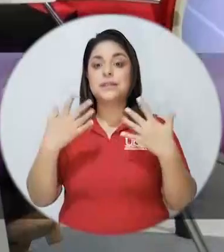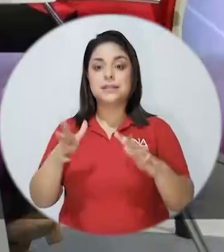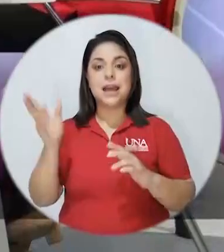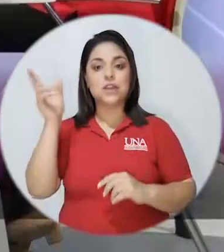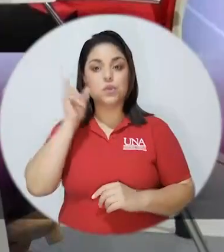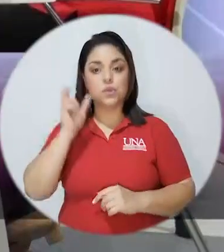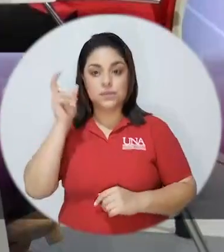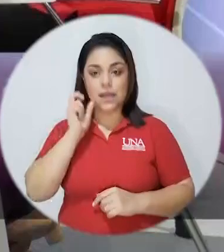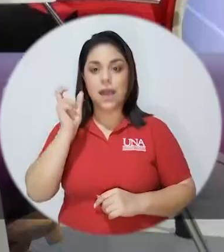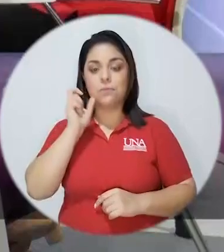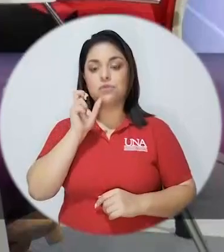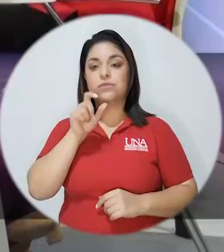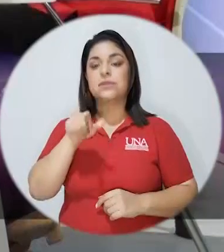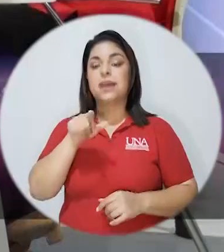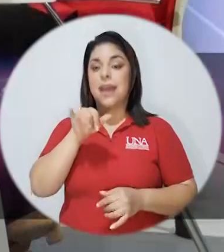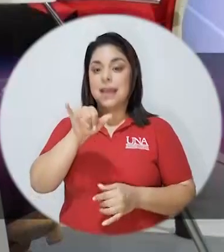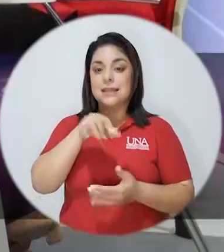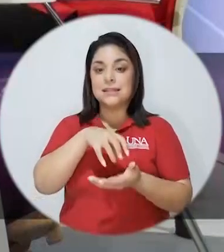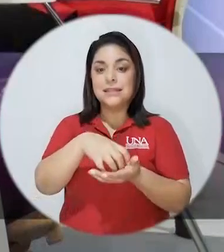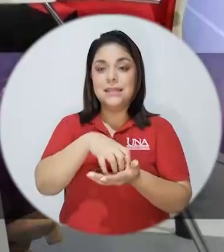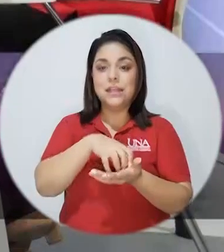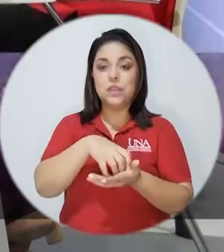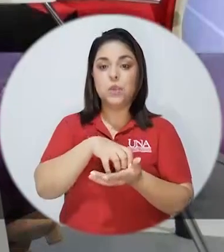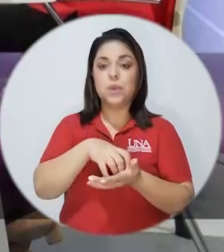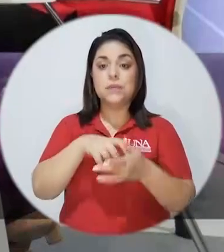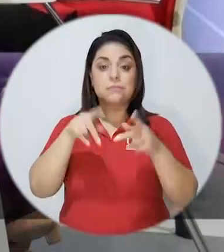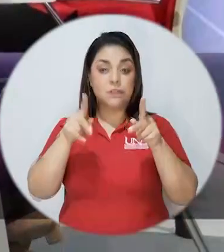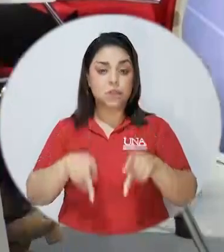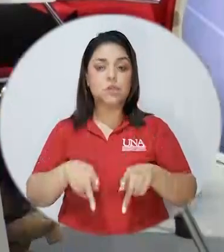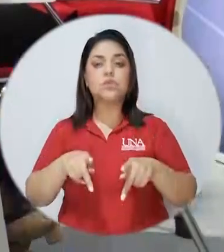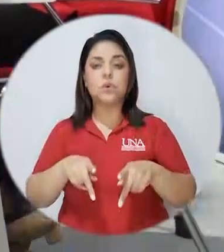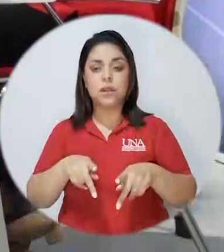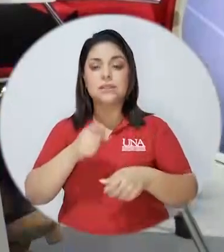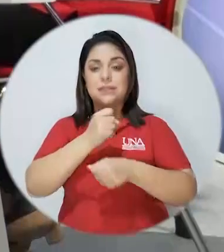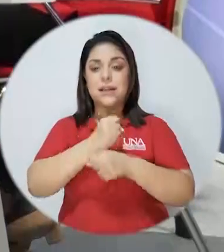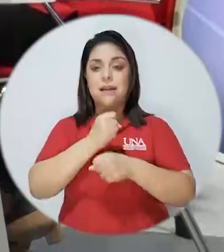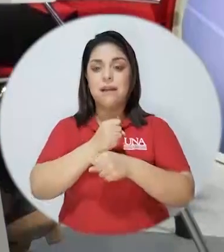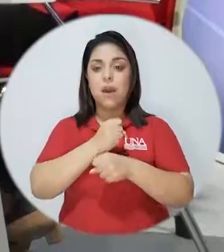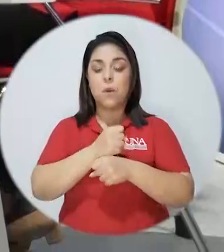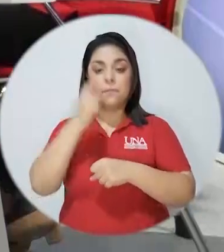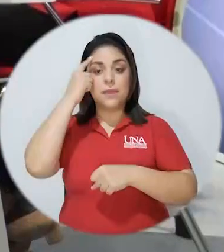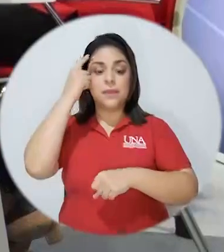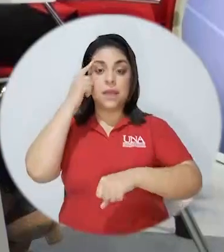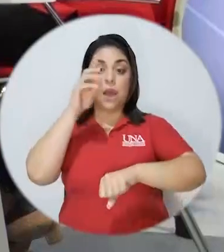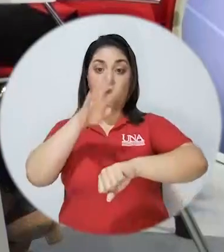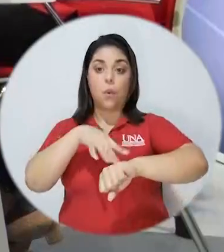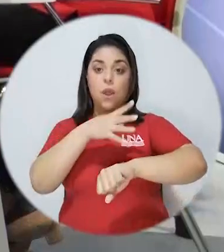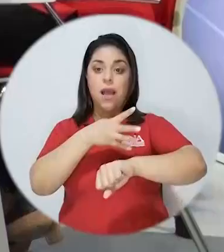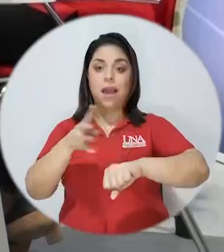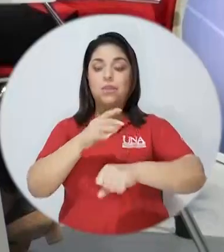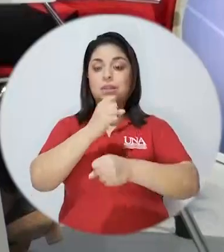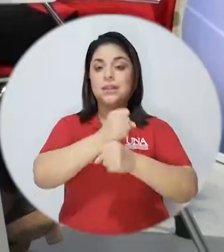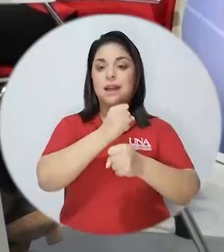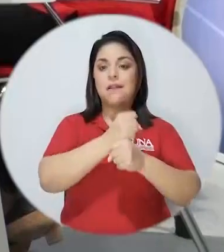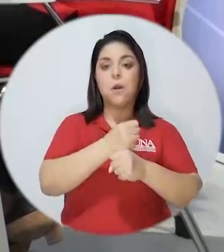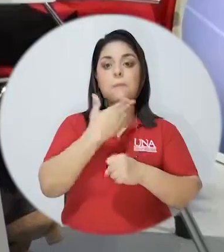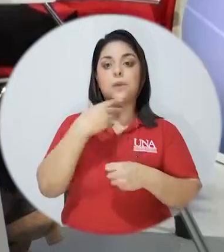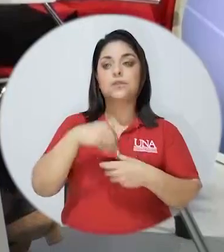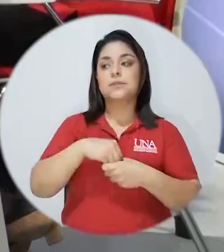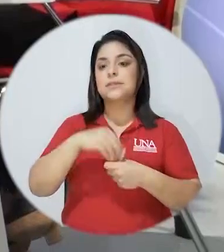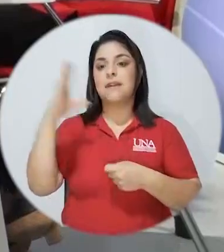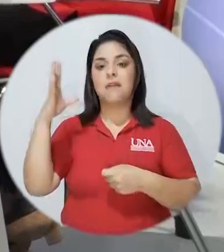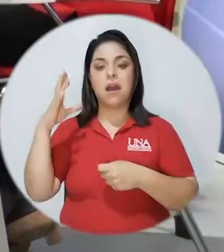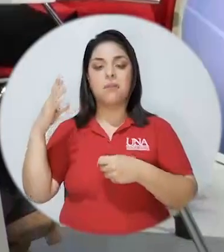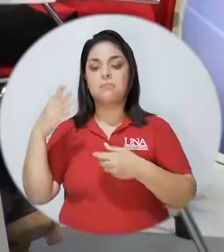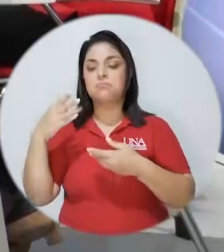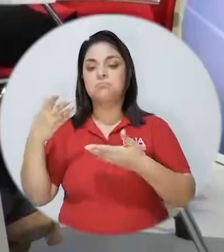cosas que hemos escuchado, ¿verdad? De las inquietudes que hay en torno al teletrabajo está ese, ¿verdad? Que hay gente que tal vez en horario laboral sale, ¿verdad? De su